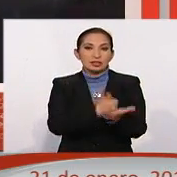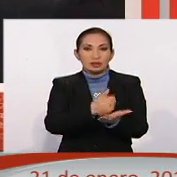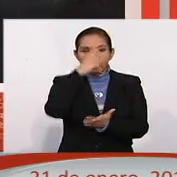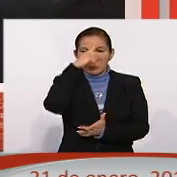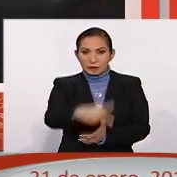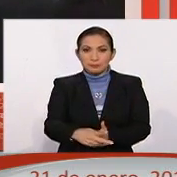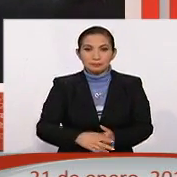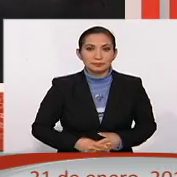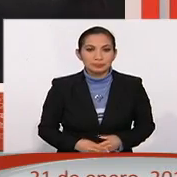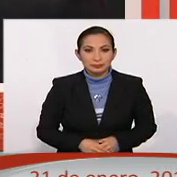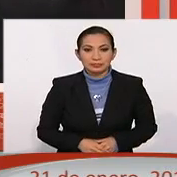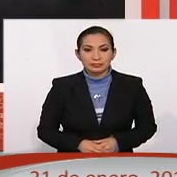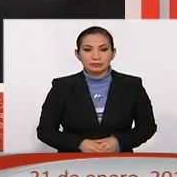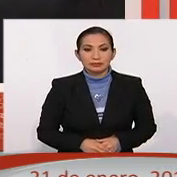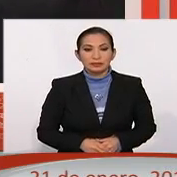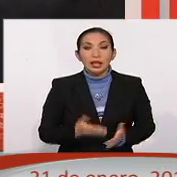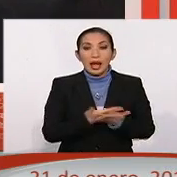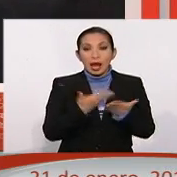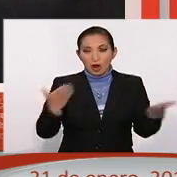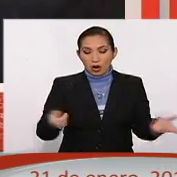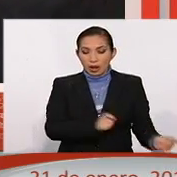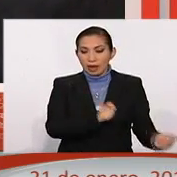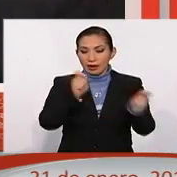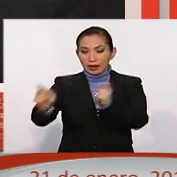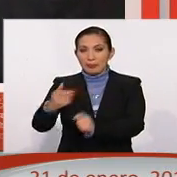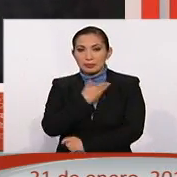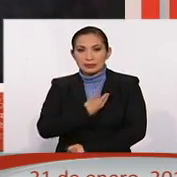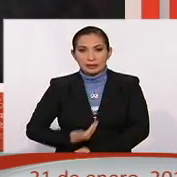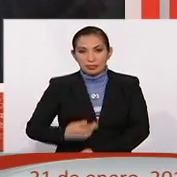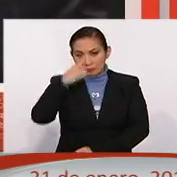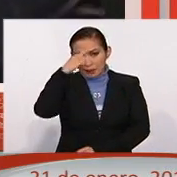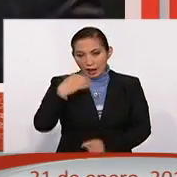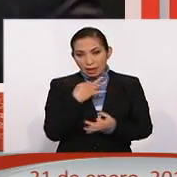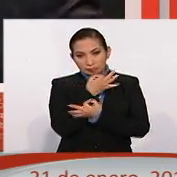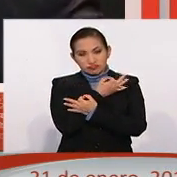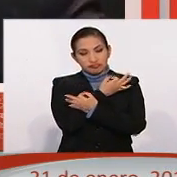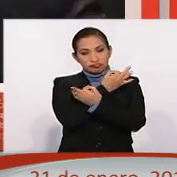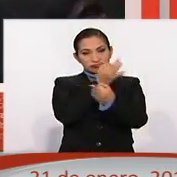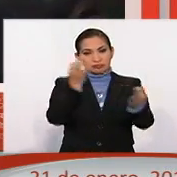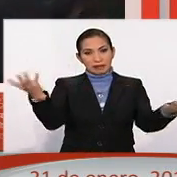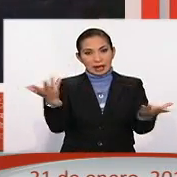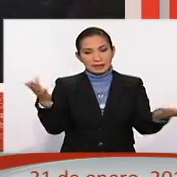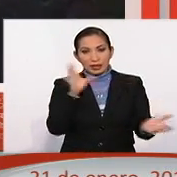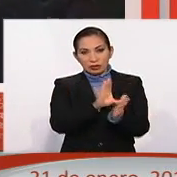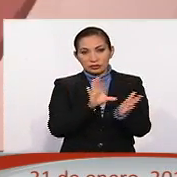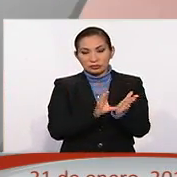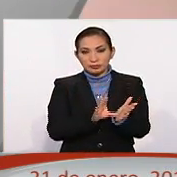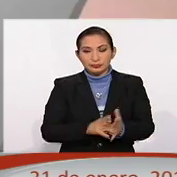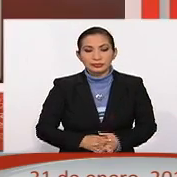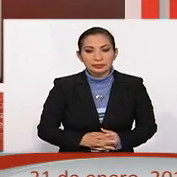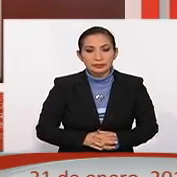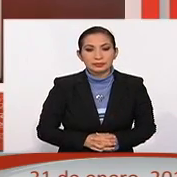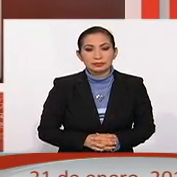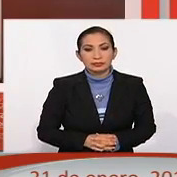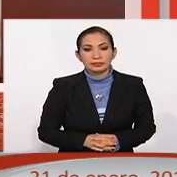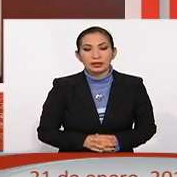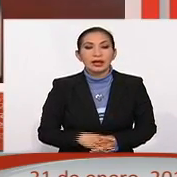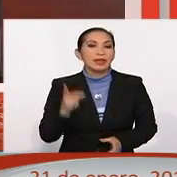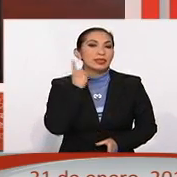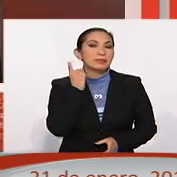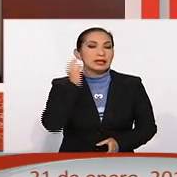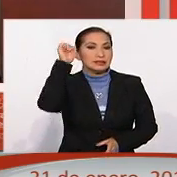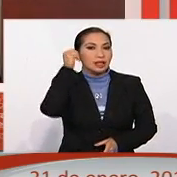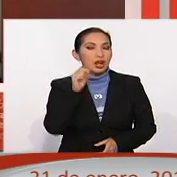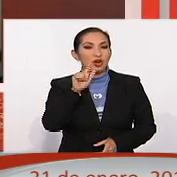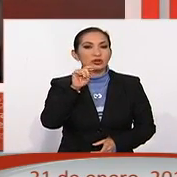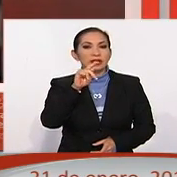de México. Pasa al Ejecutivo para sus efectos constitucionales. La diputada de